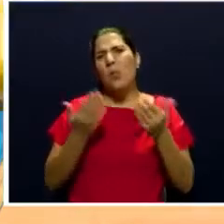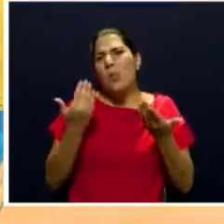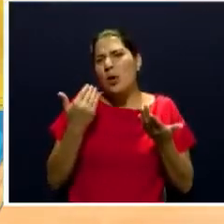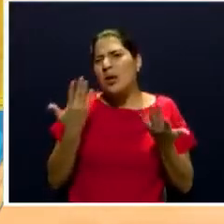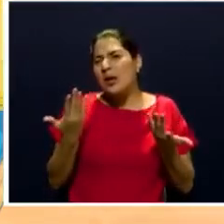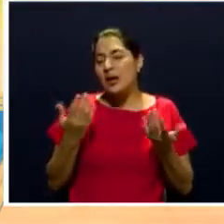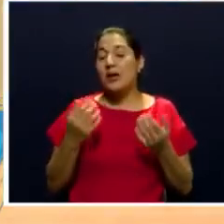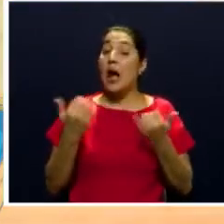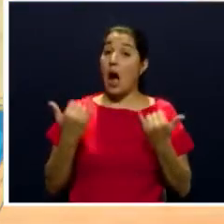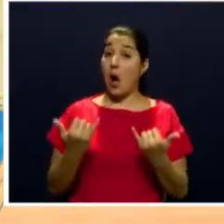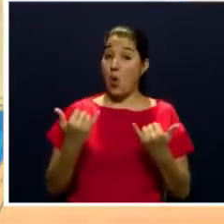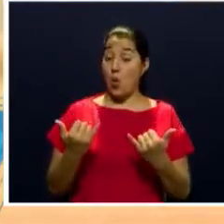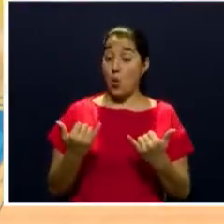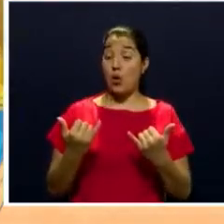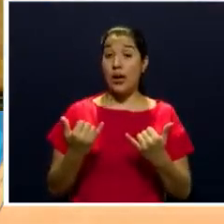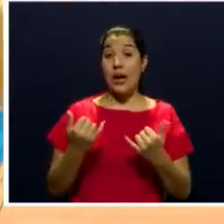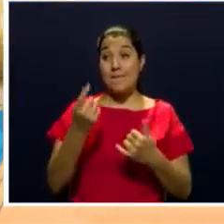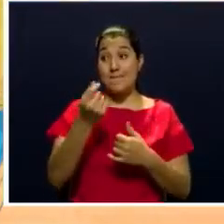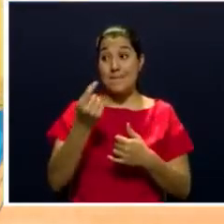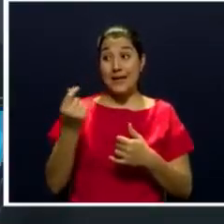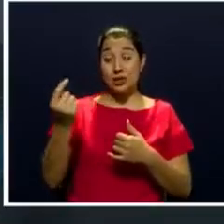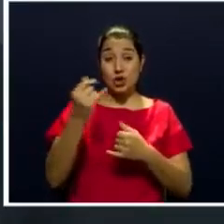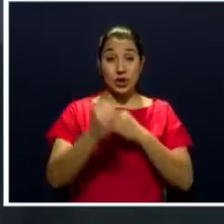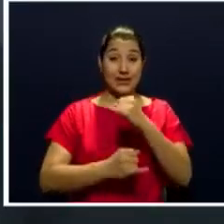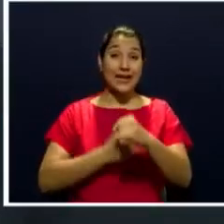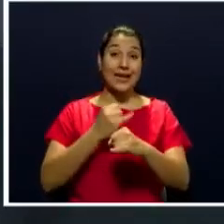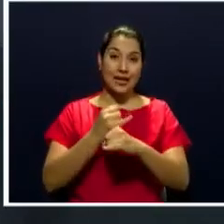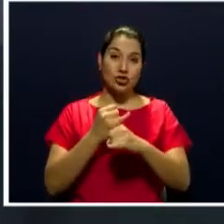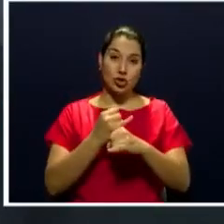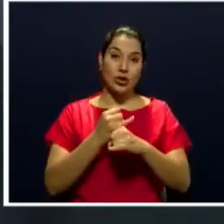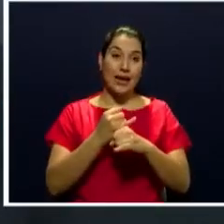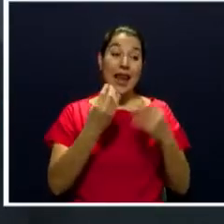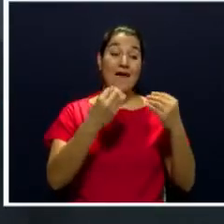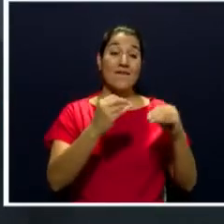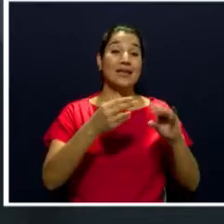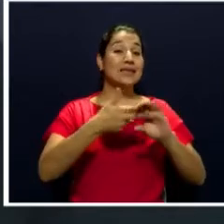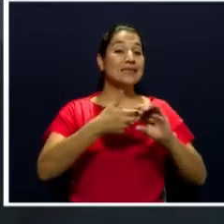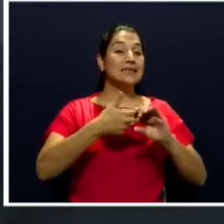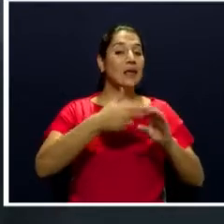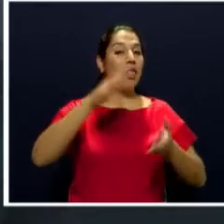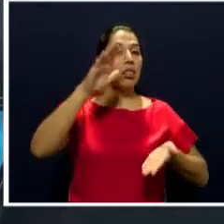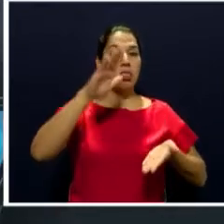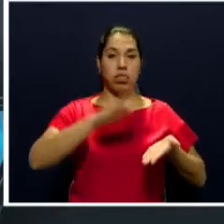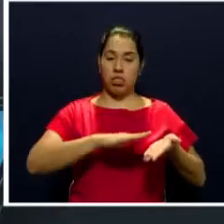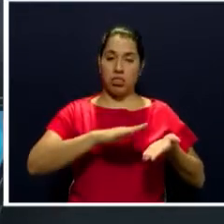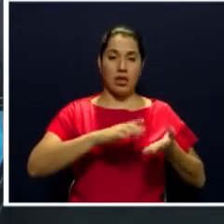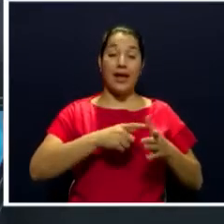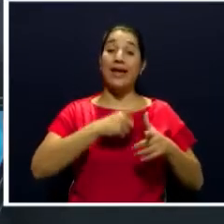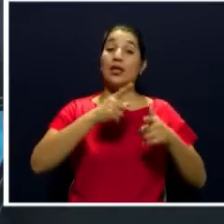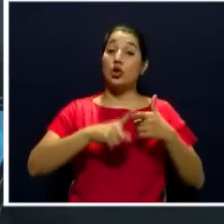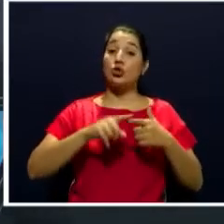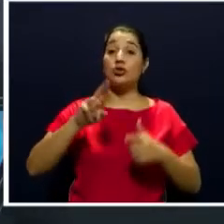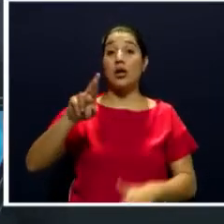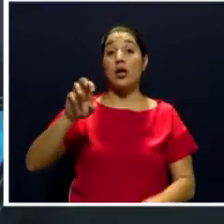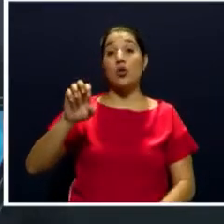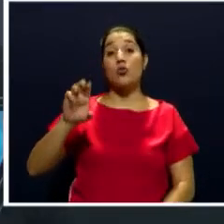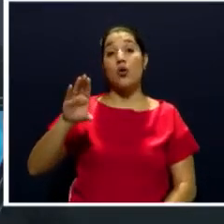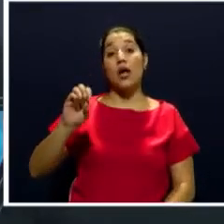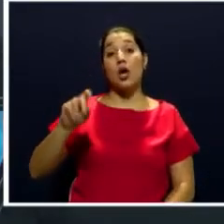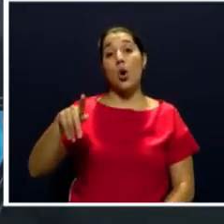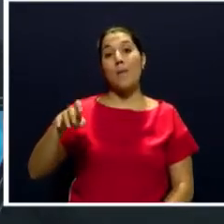actualmente en el mercado internacional se ha reducido significativamente el petróleo. Eso significará que el recope va a necesitar menos dólares